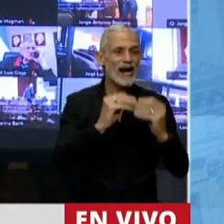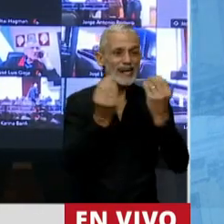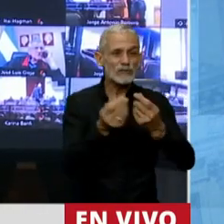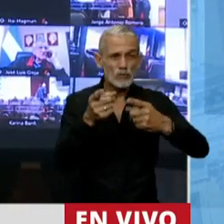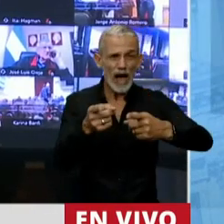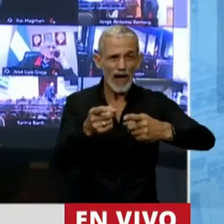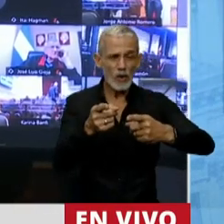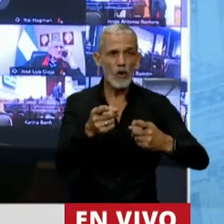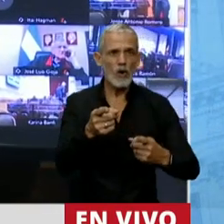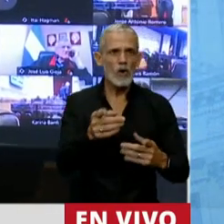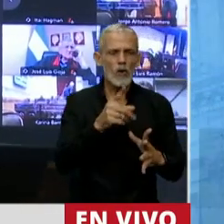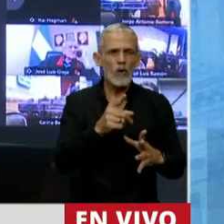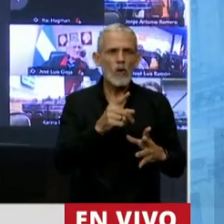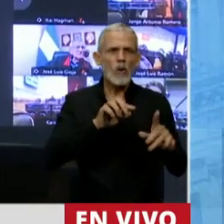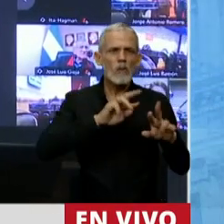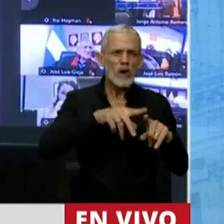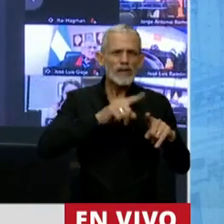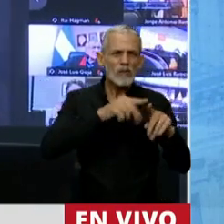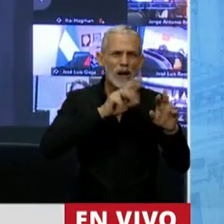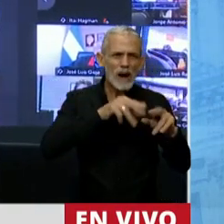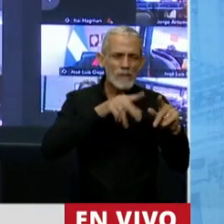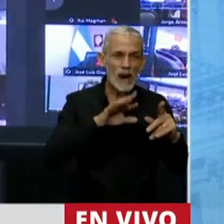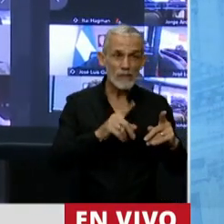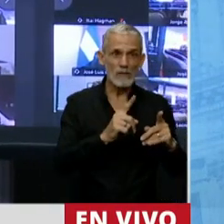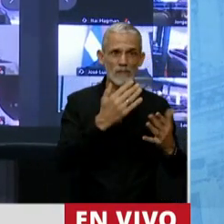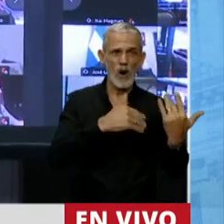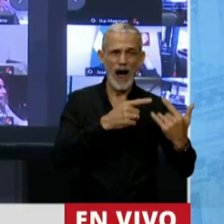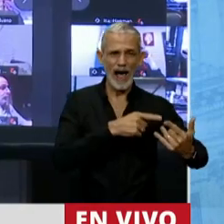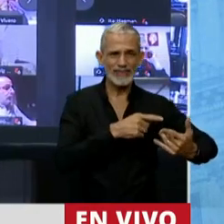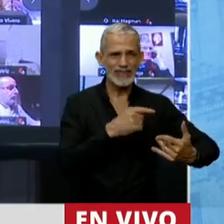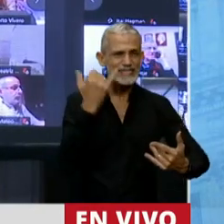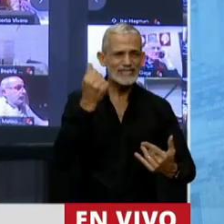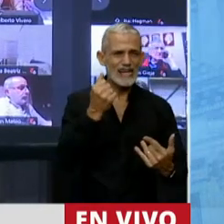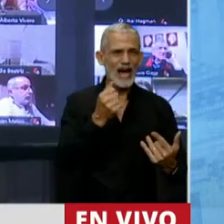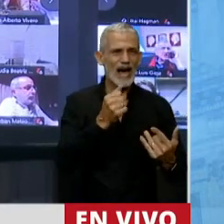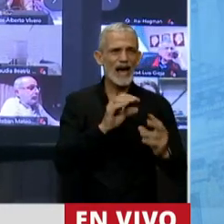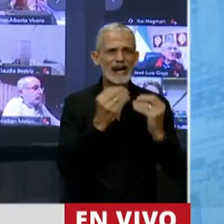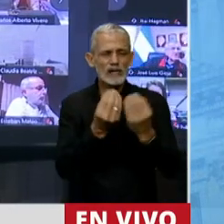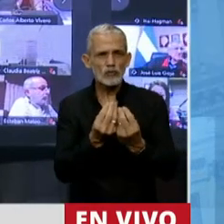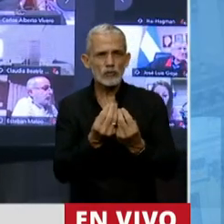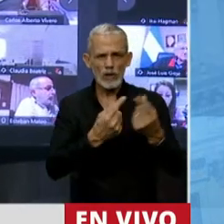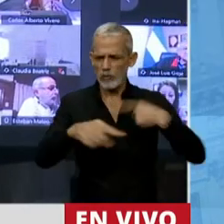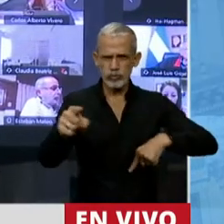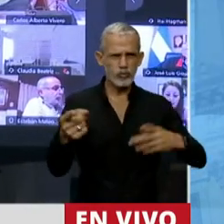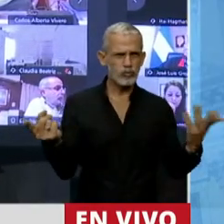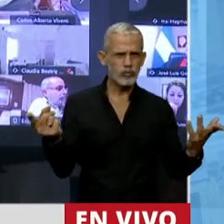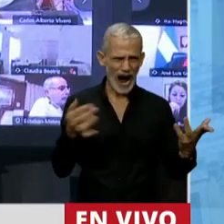resultado aplicando políticas que en su implementación llevan a resultados diametralmente